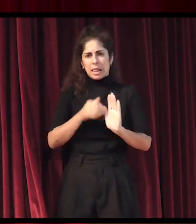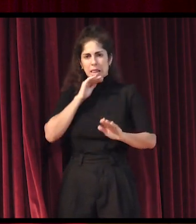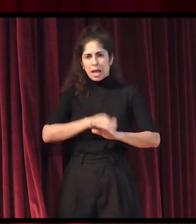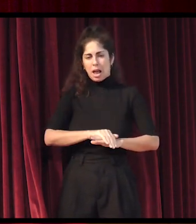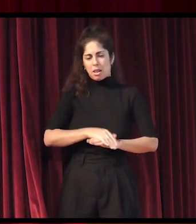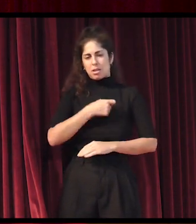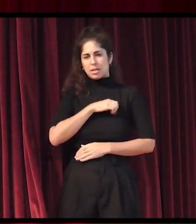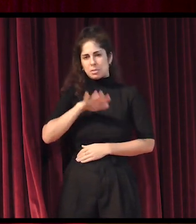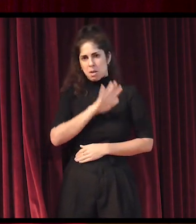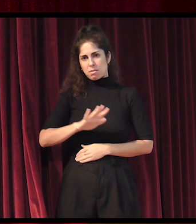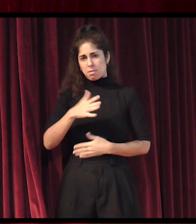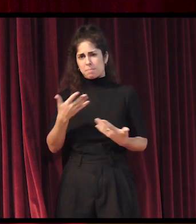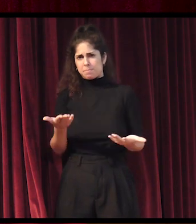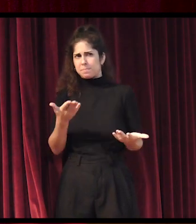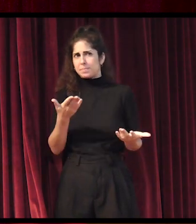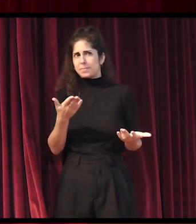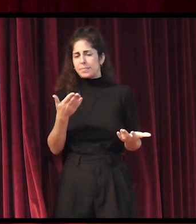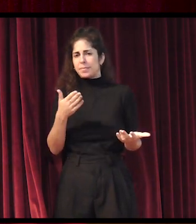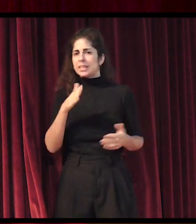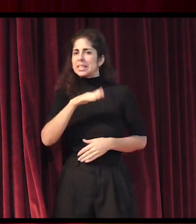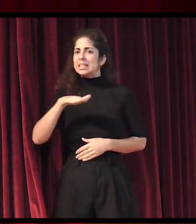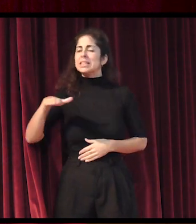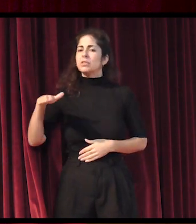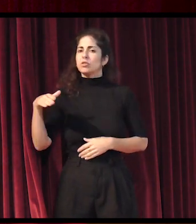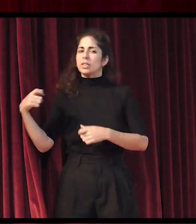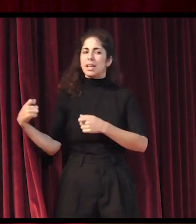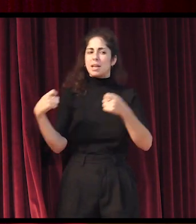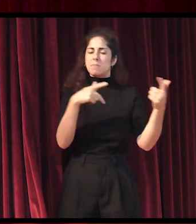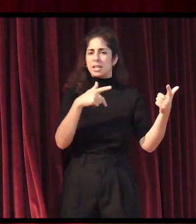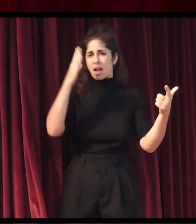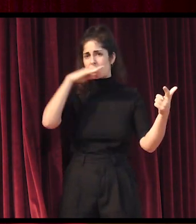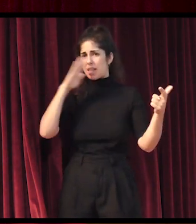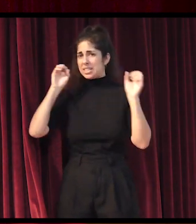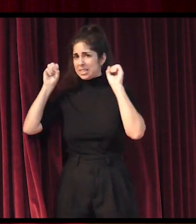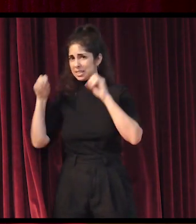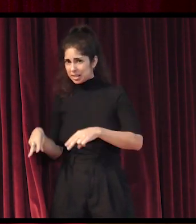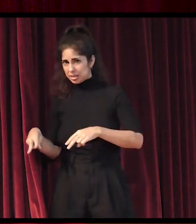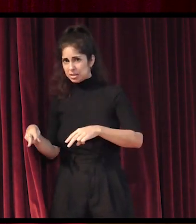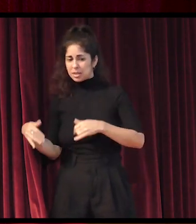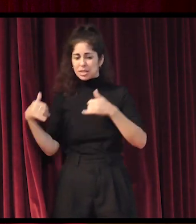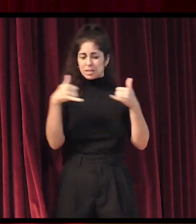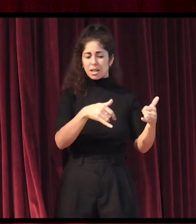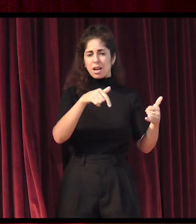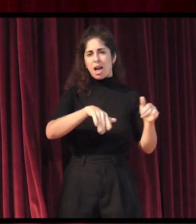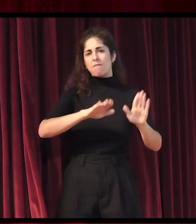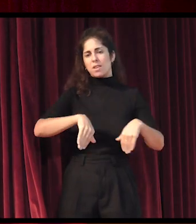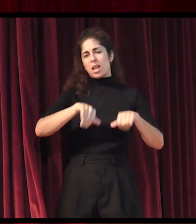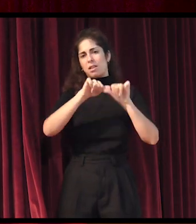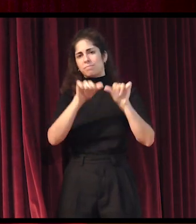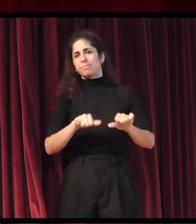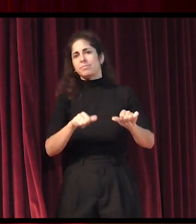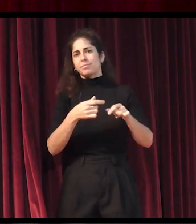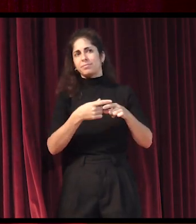Con lo cual no olvidemos que los menores de edad que migran no acompañados se encuentran dentro del sistema de protección a la infancia y a la